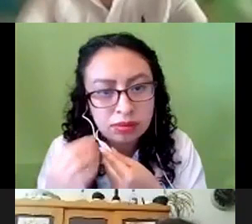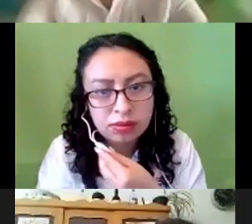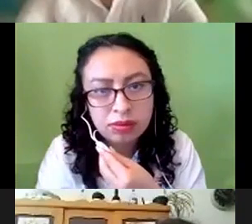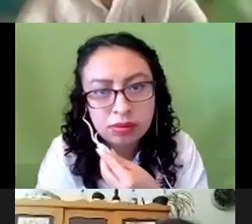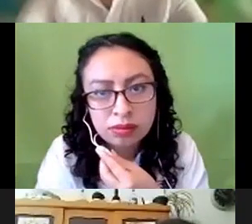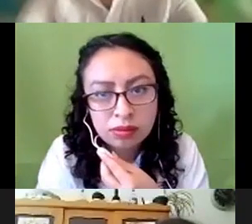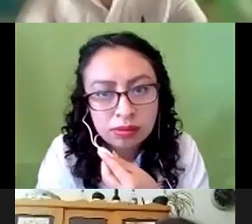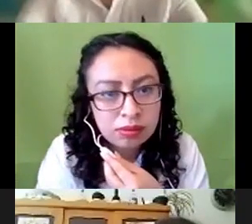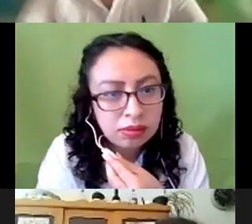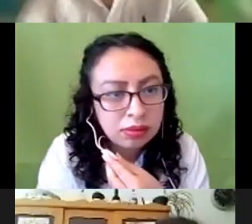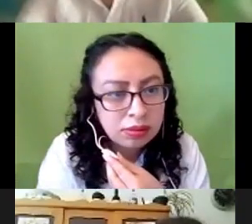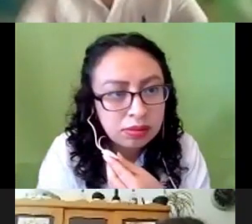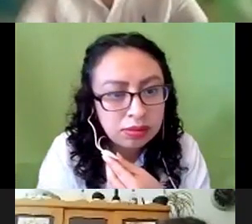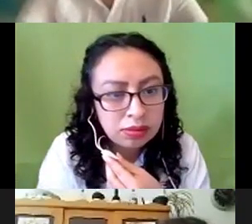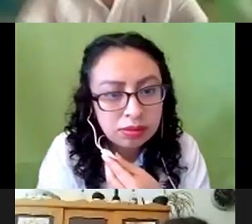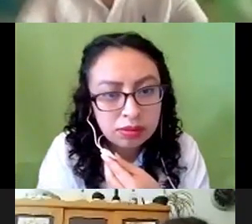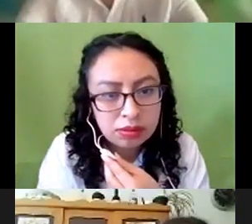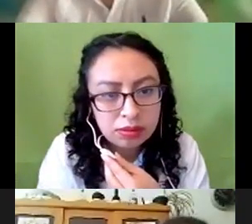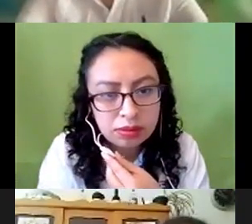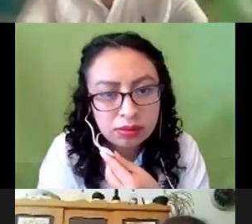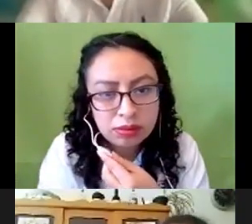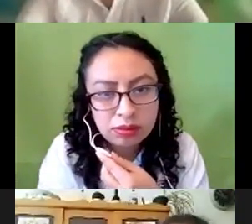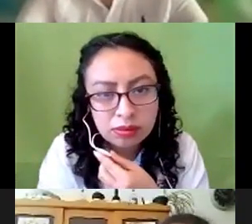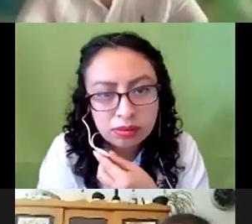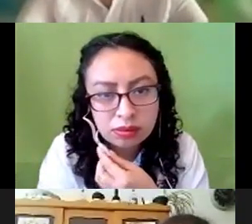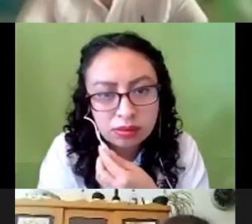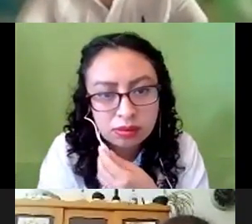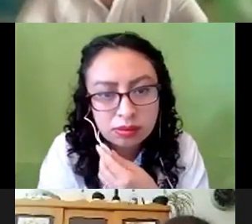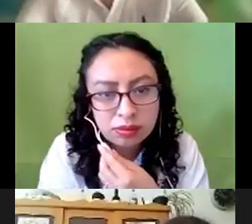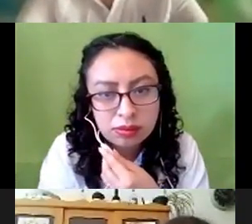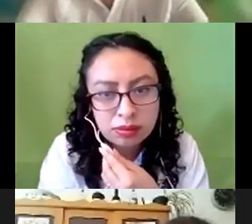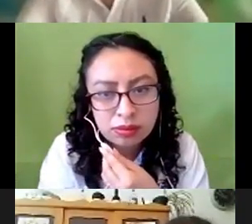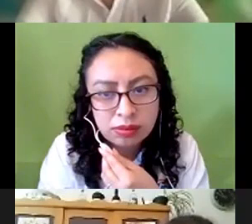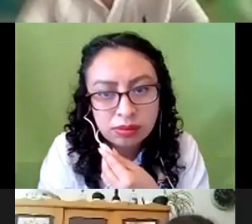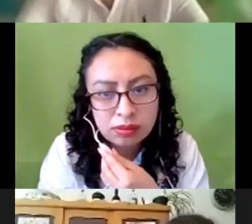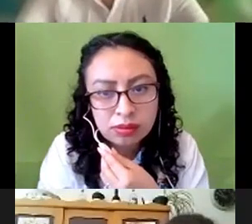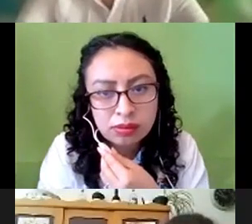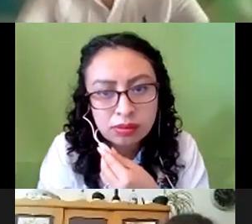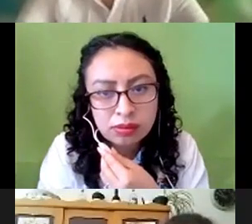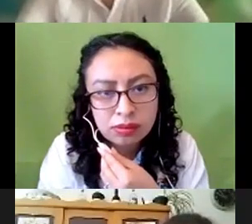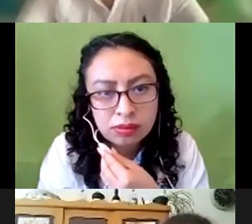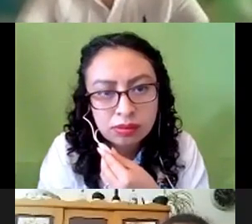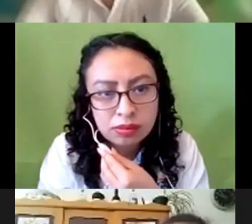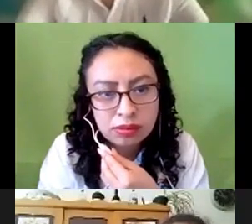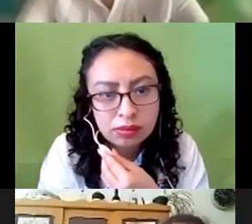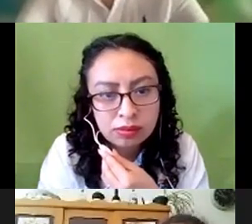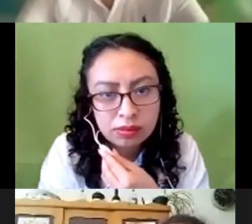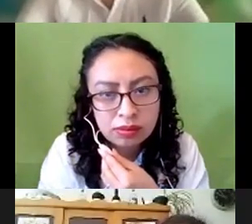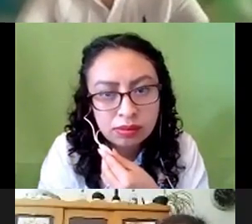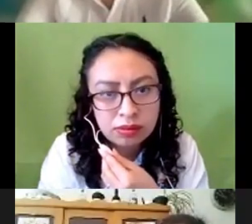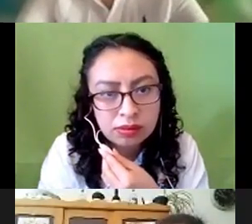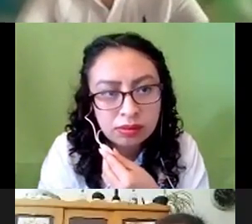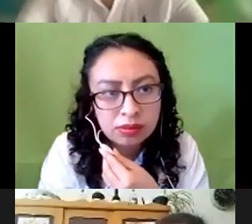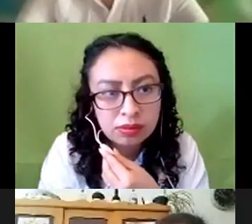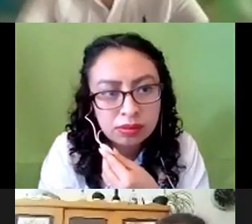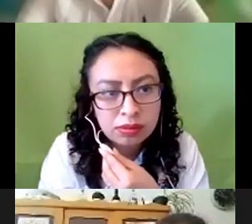También menciona que es importante que se le dé la participación a las personas sordas en